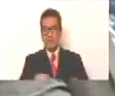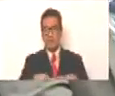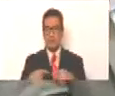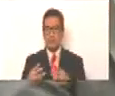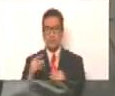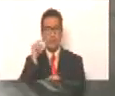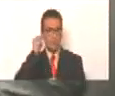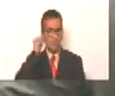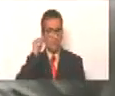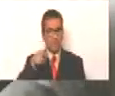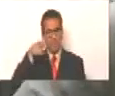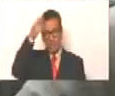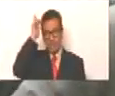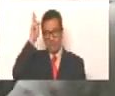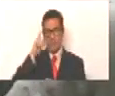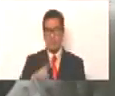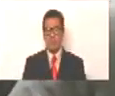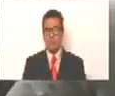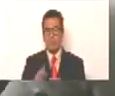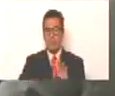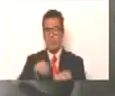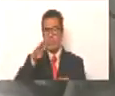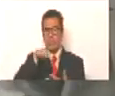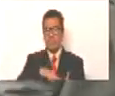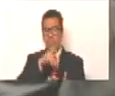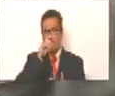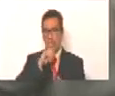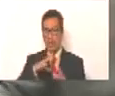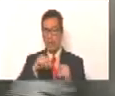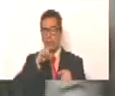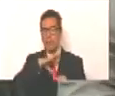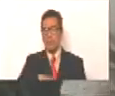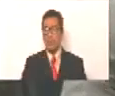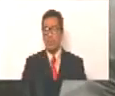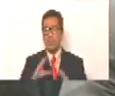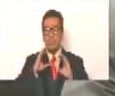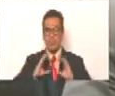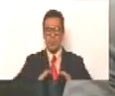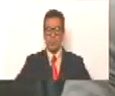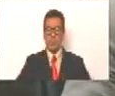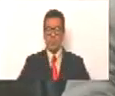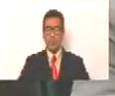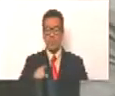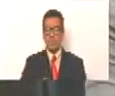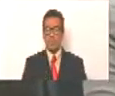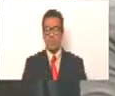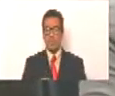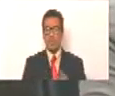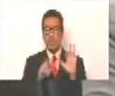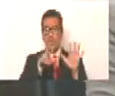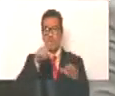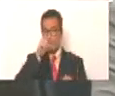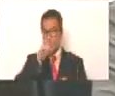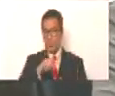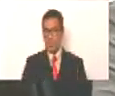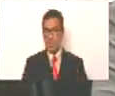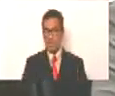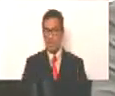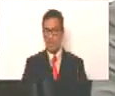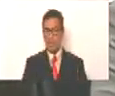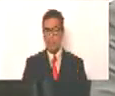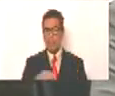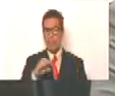indígenas, donde 14.000 años de historia están en el cuerpo de esta mujer con más de 80 años. Aquí hay comuneras, aquí